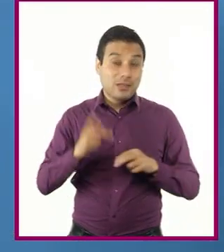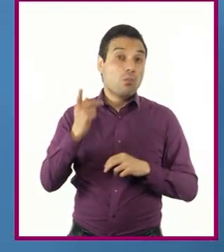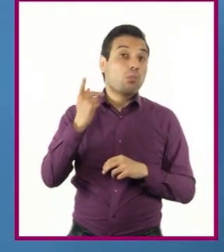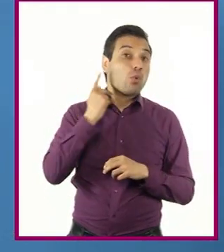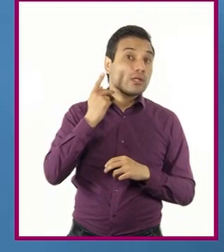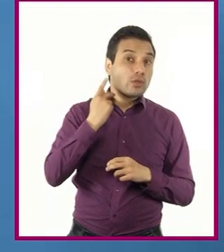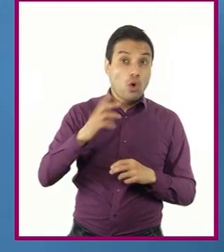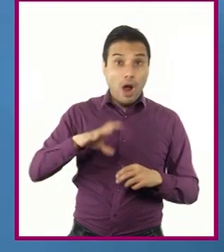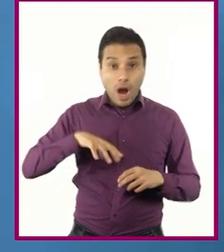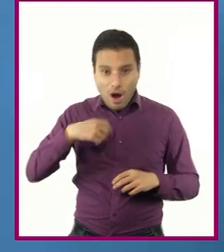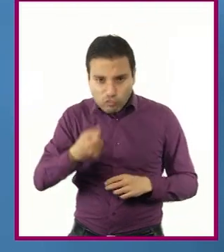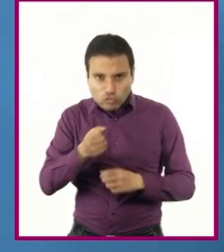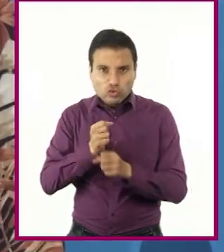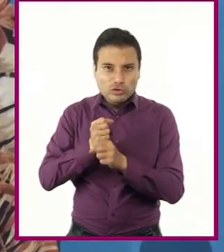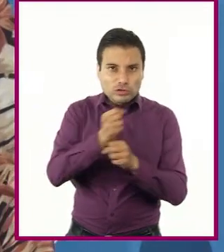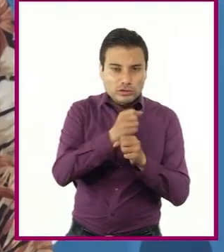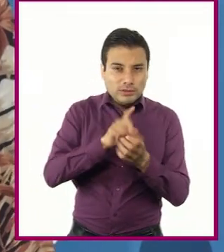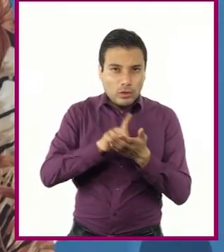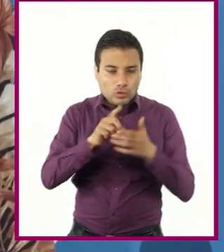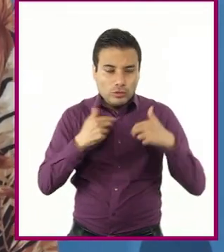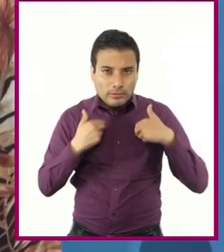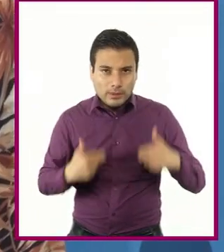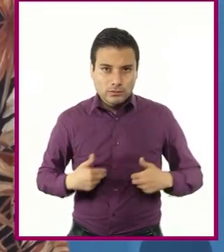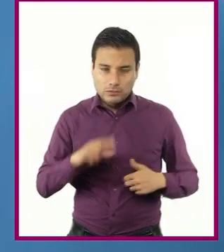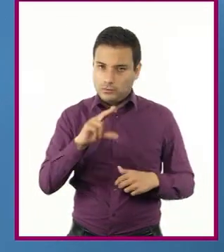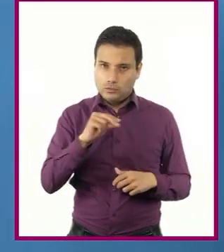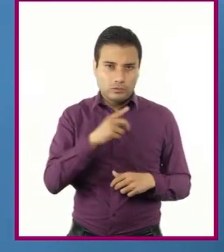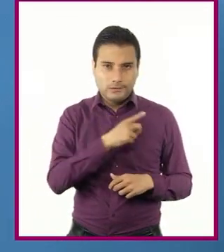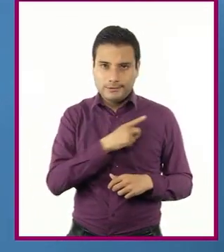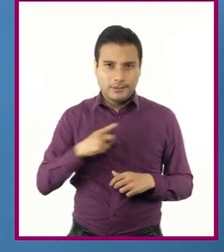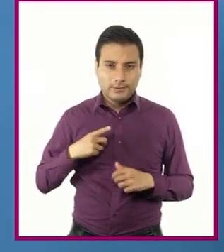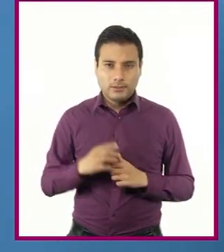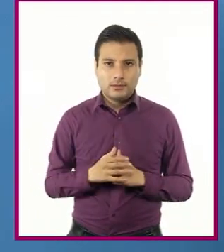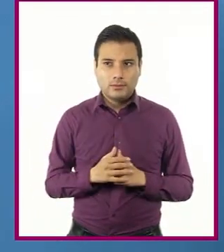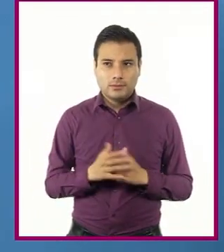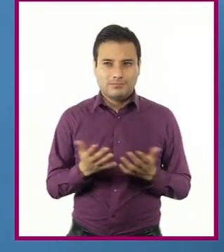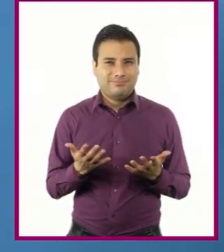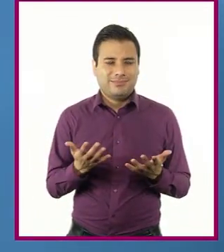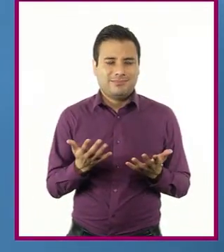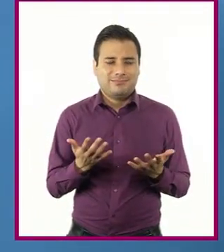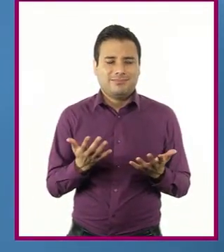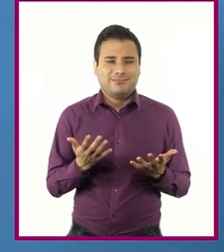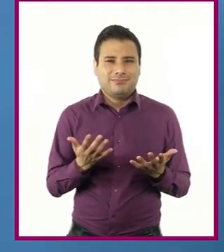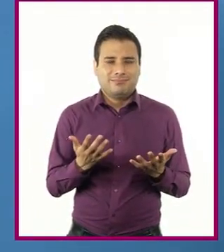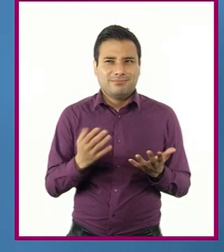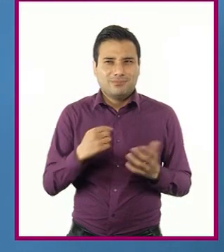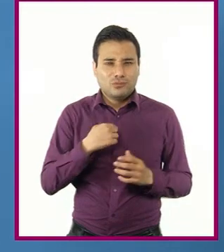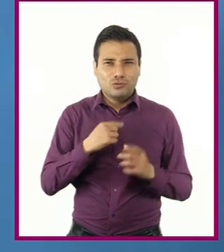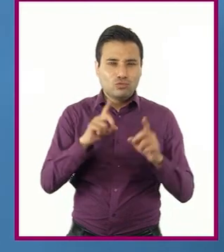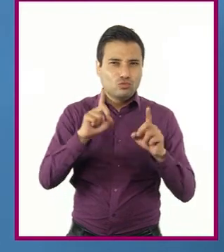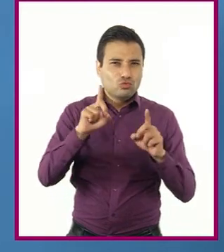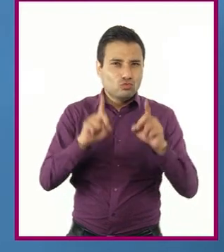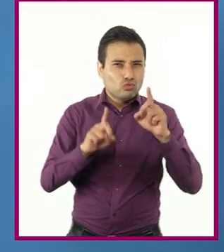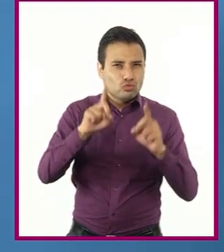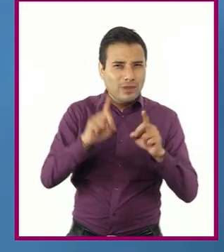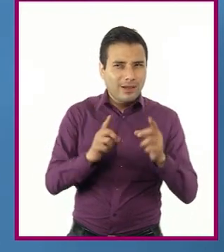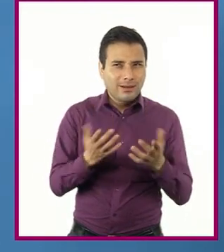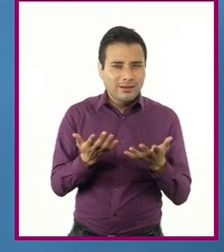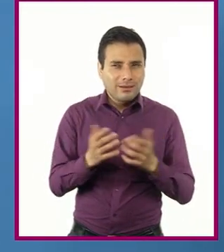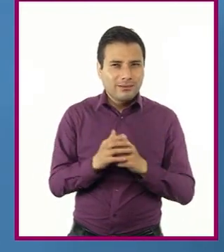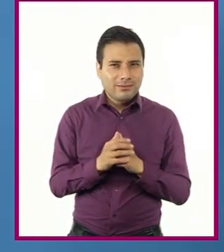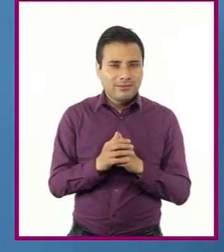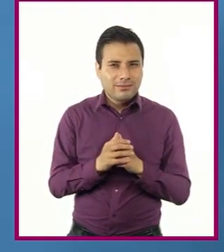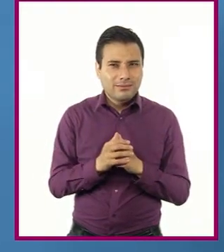la dignidad y los derechos humanos. Pero todavía no respondes a mi inquietud. ¿Cuál